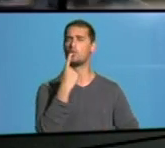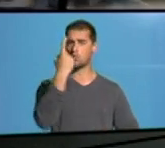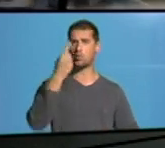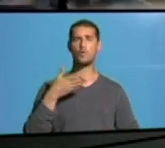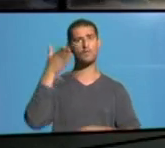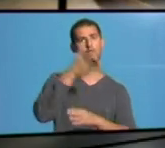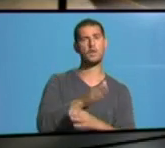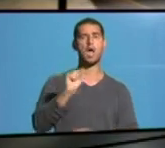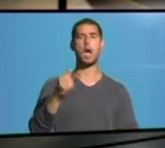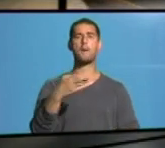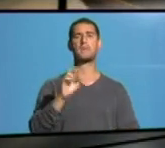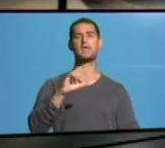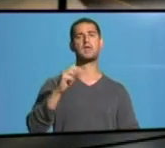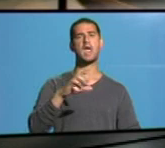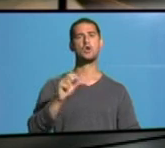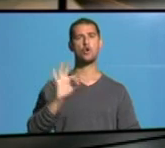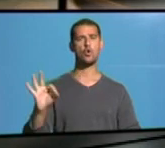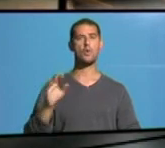a produción do seu disco.